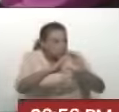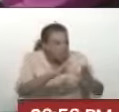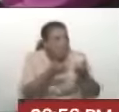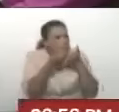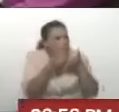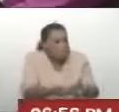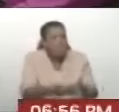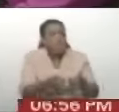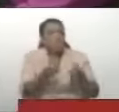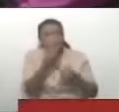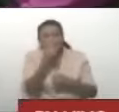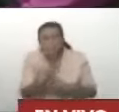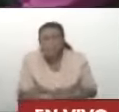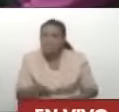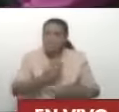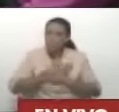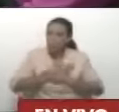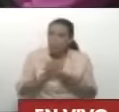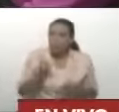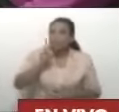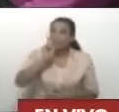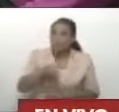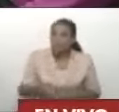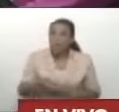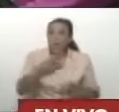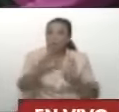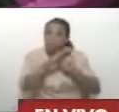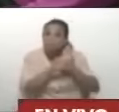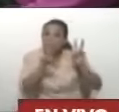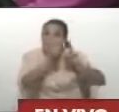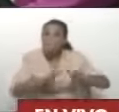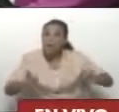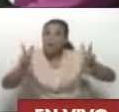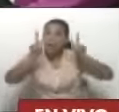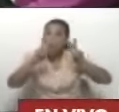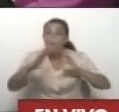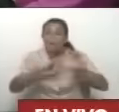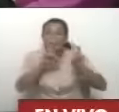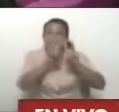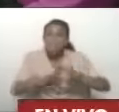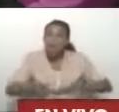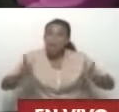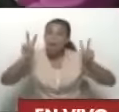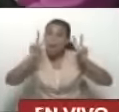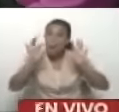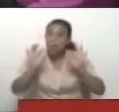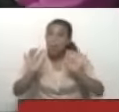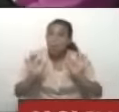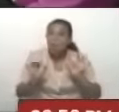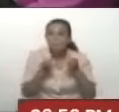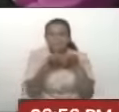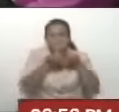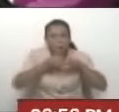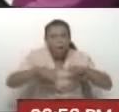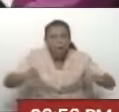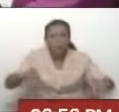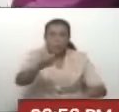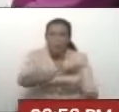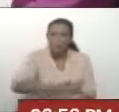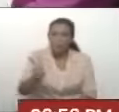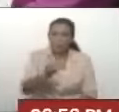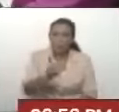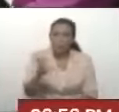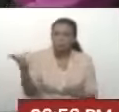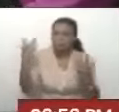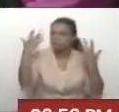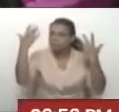lo hacemos desde lo bello, pero además también con valores. Comunicar en valores. Nosotros nos vamos a desplegar por el país con nuestro